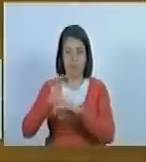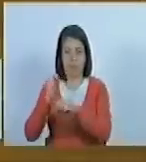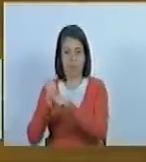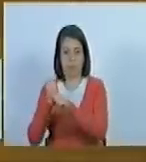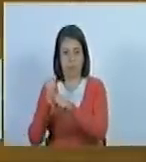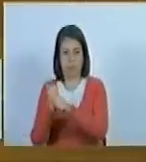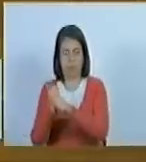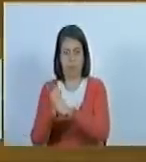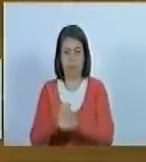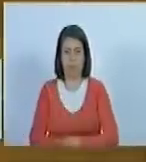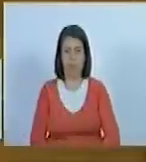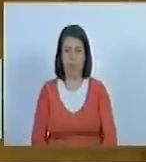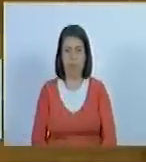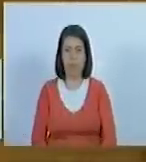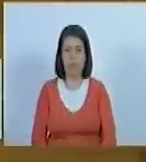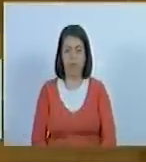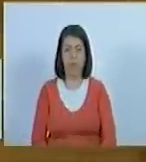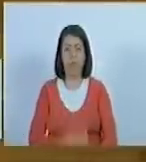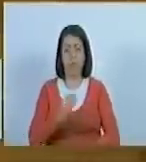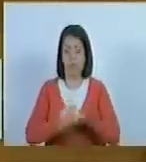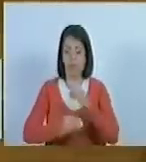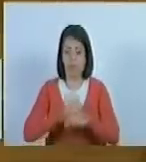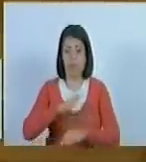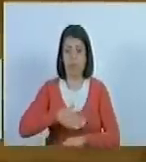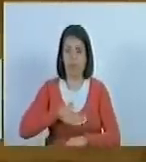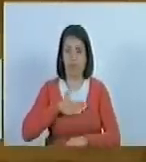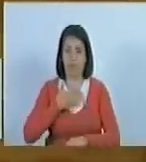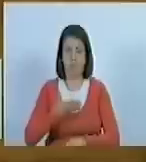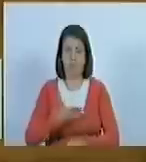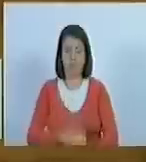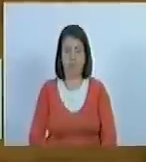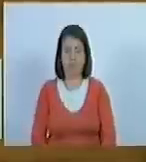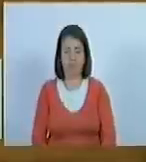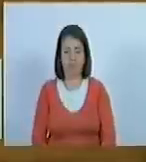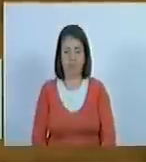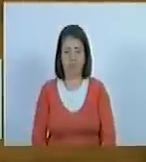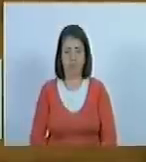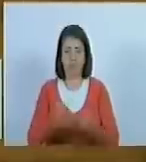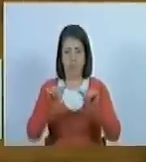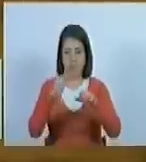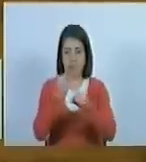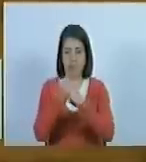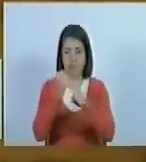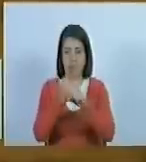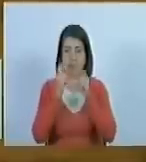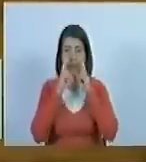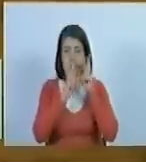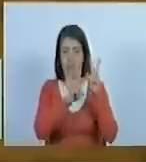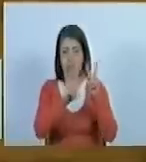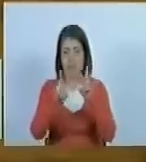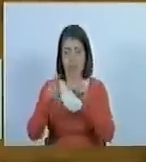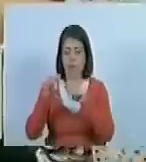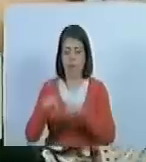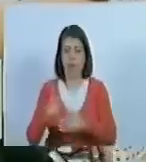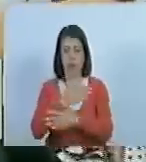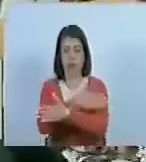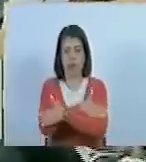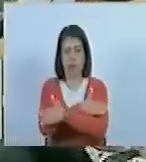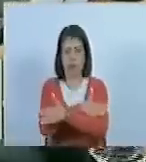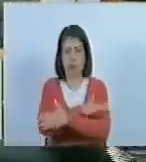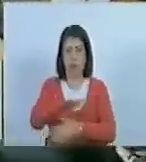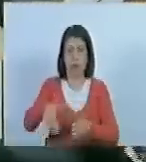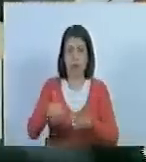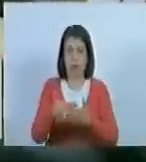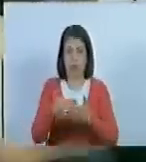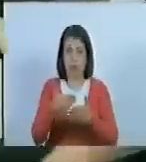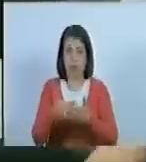trabajo y que hacen posible que este trabajo sea visible. A través de ellos, una felicitación para todas